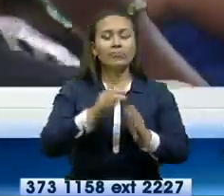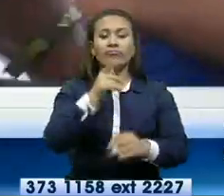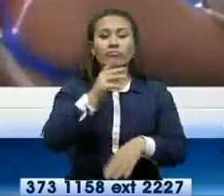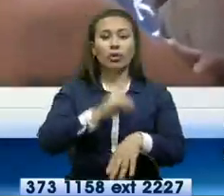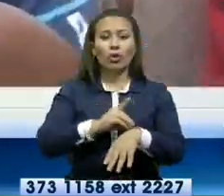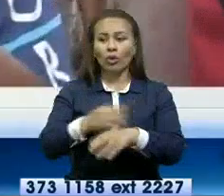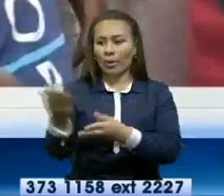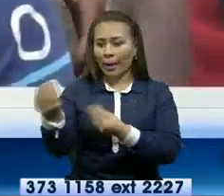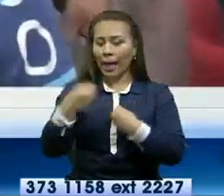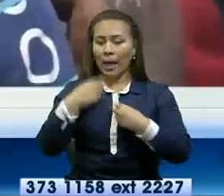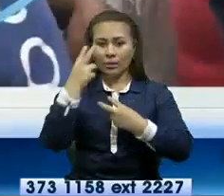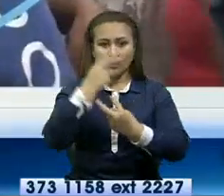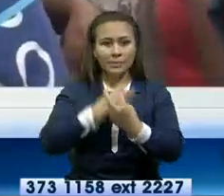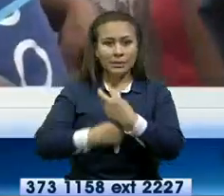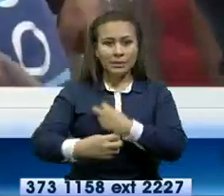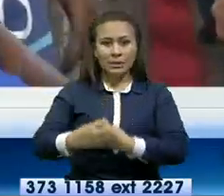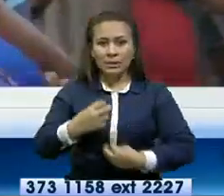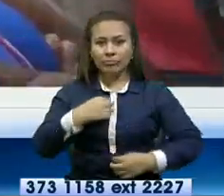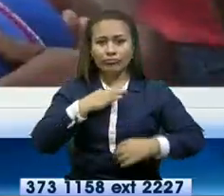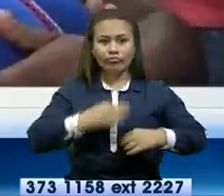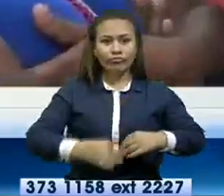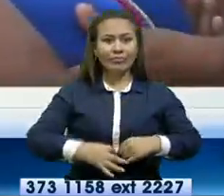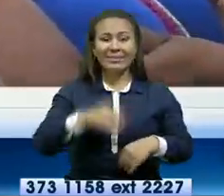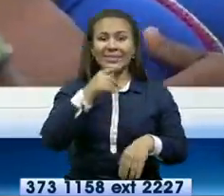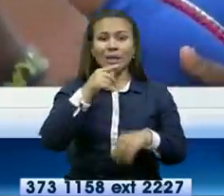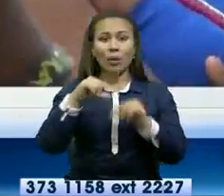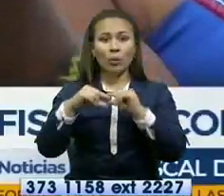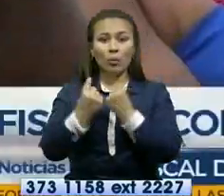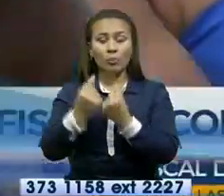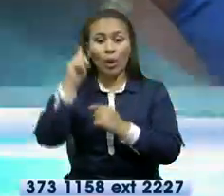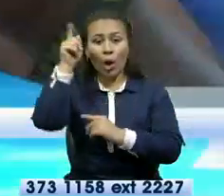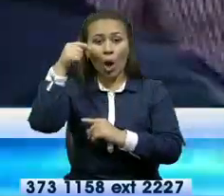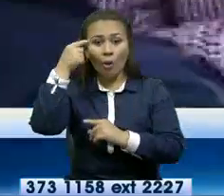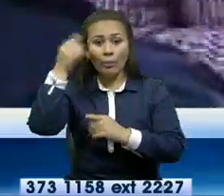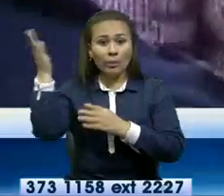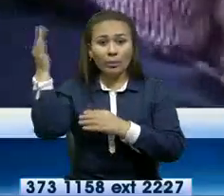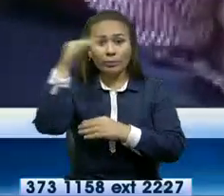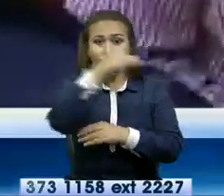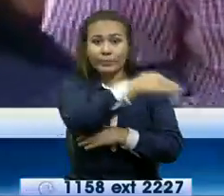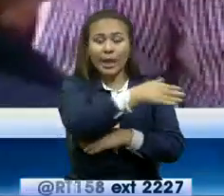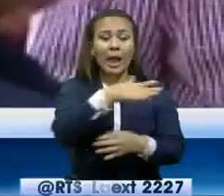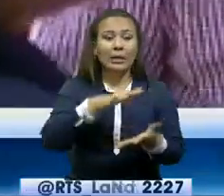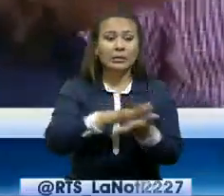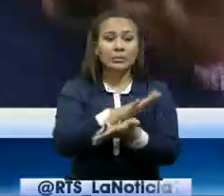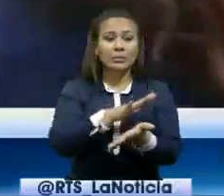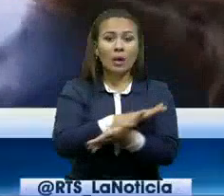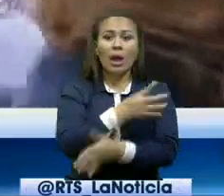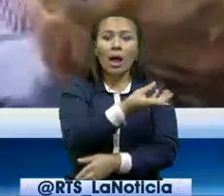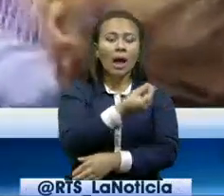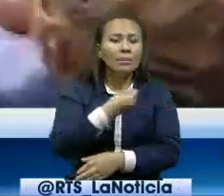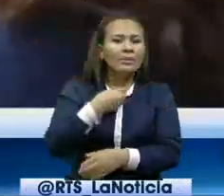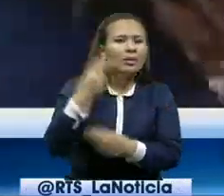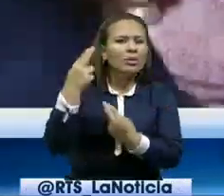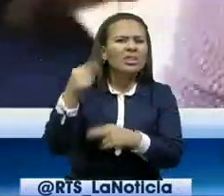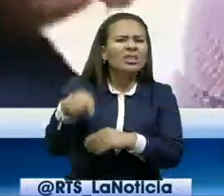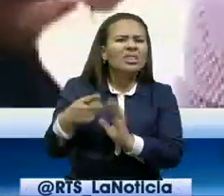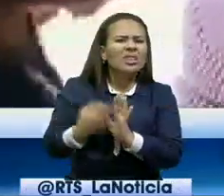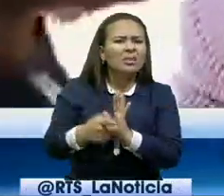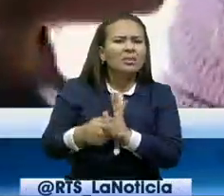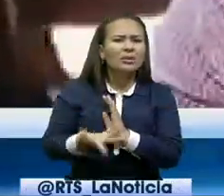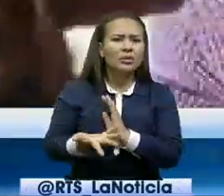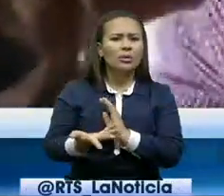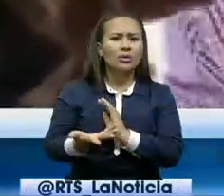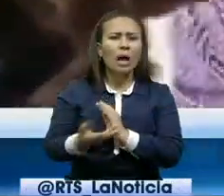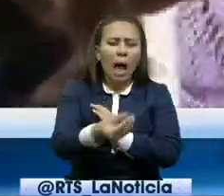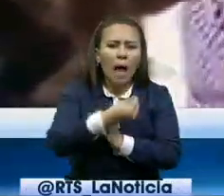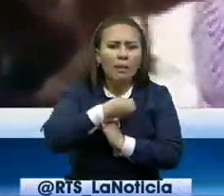del médico forense. Delegados de la gobernación se dirigieron al centro educativo en el que se presentó la novedad para tratar de